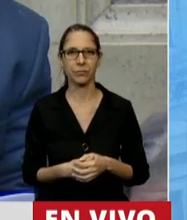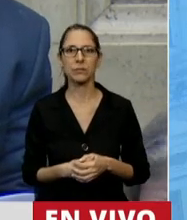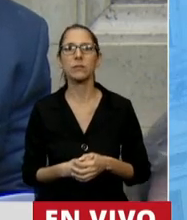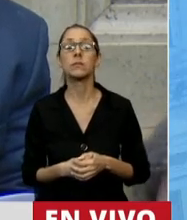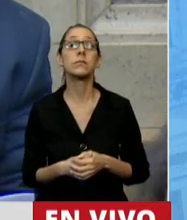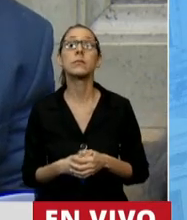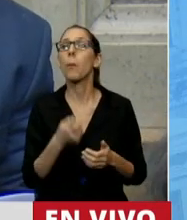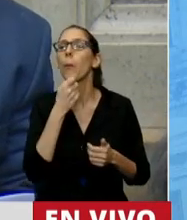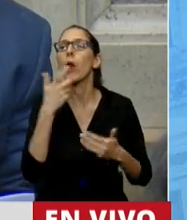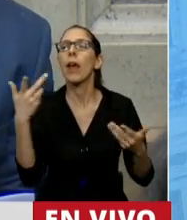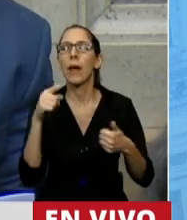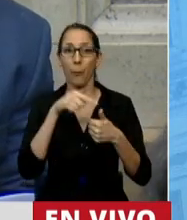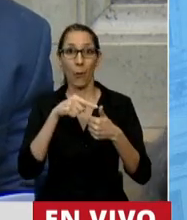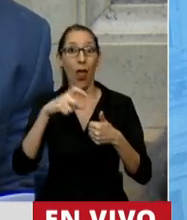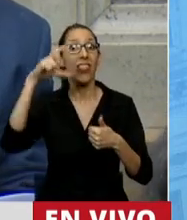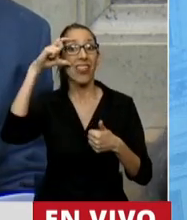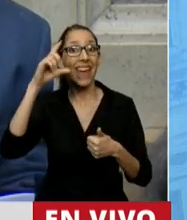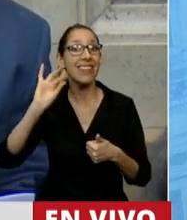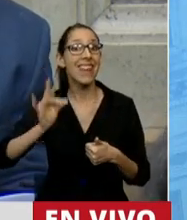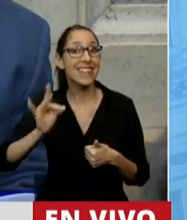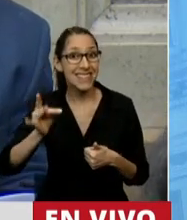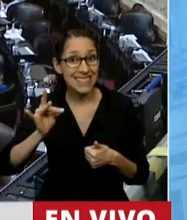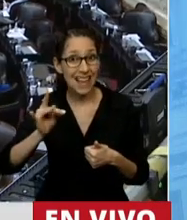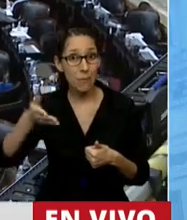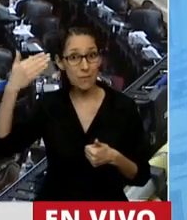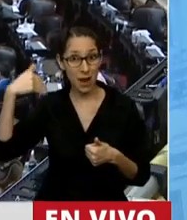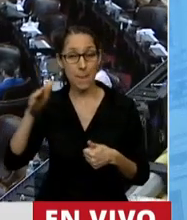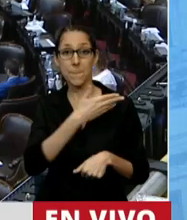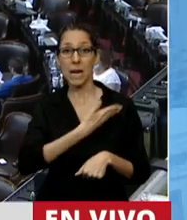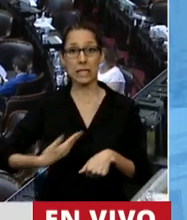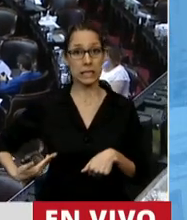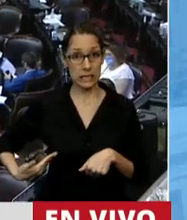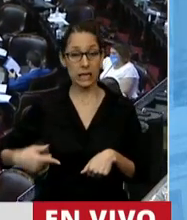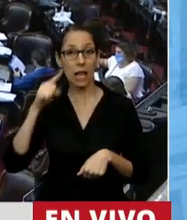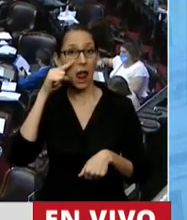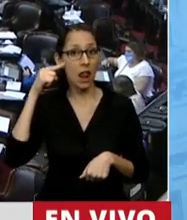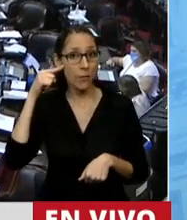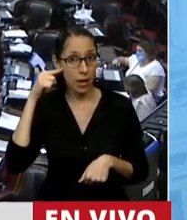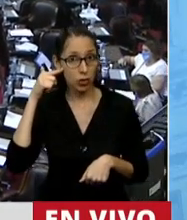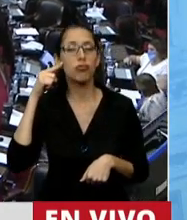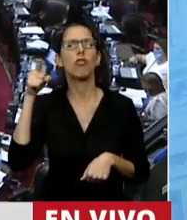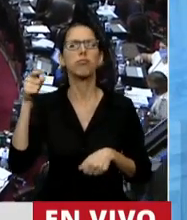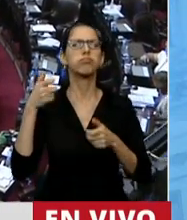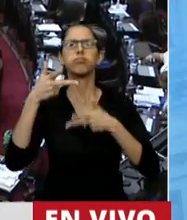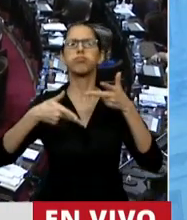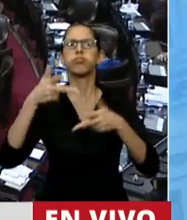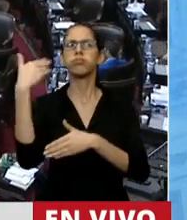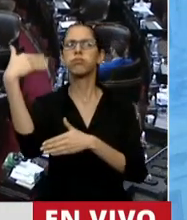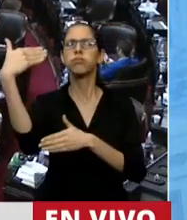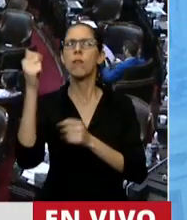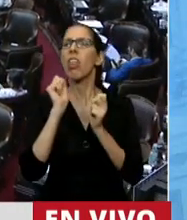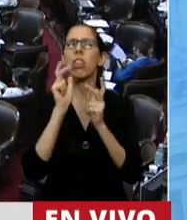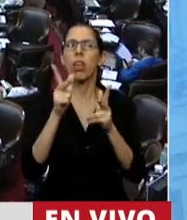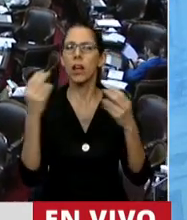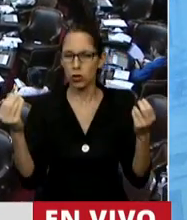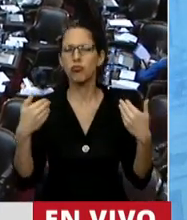Que el día 10 de diciembre nuestro presidente Alberto Fernández decía: voy